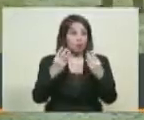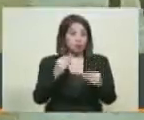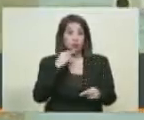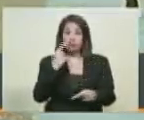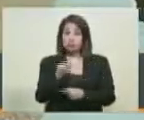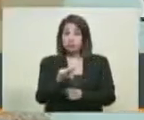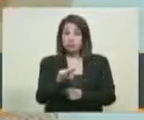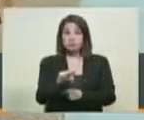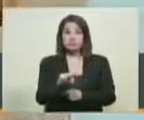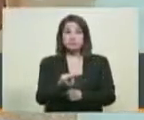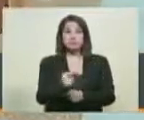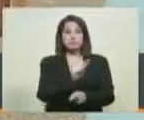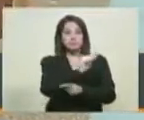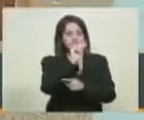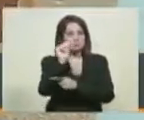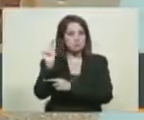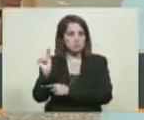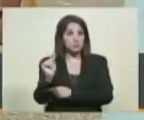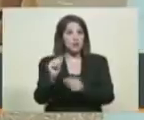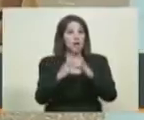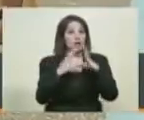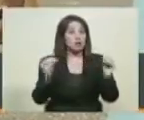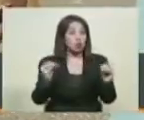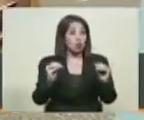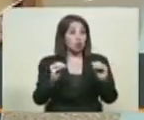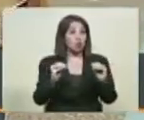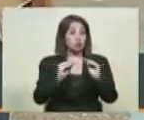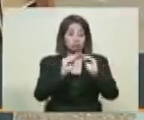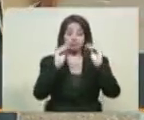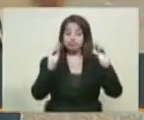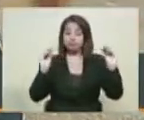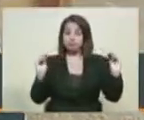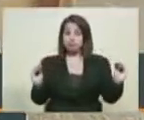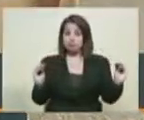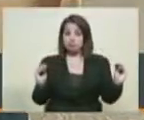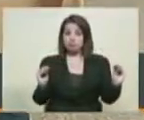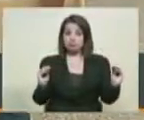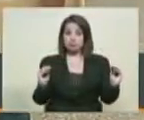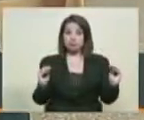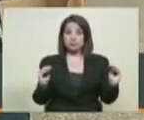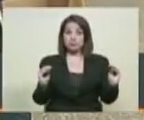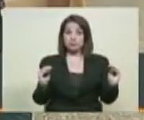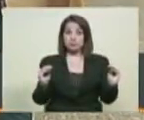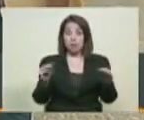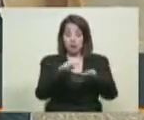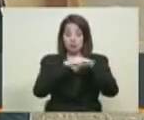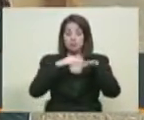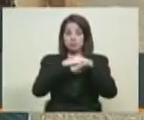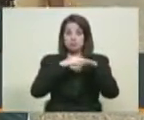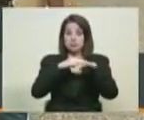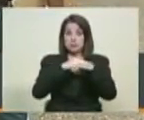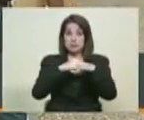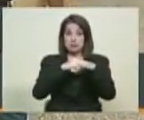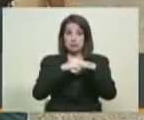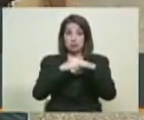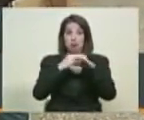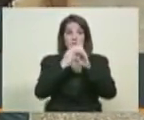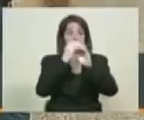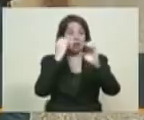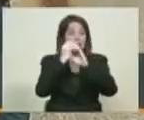compañera, ministro Hipólito Abreu, que tiene 2 días ya en el cargo y